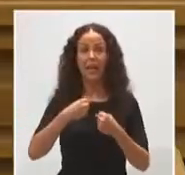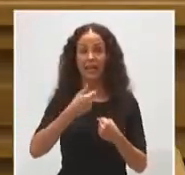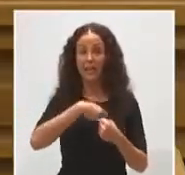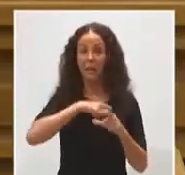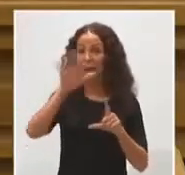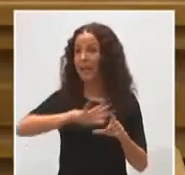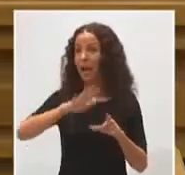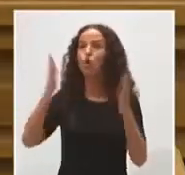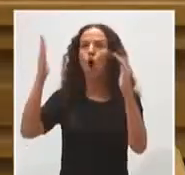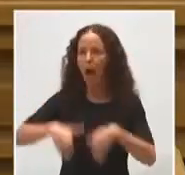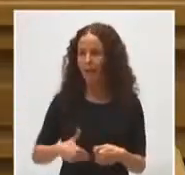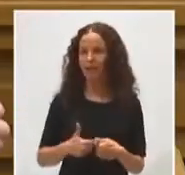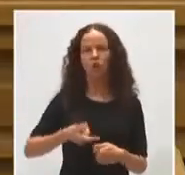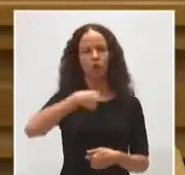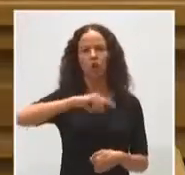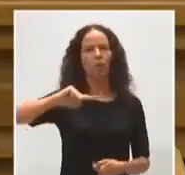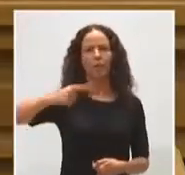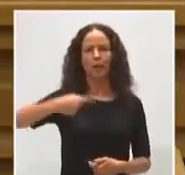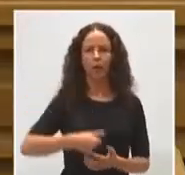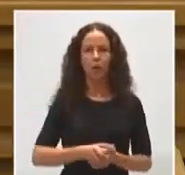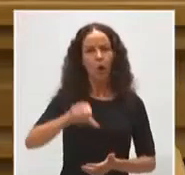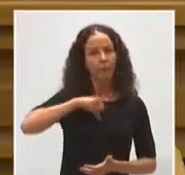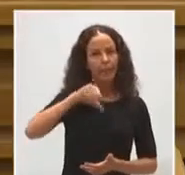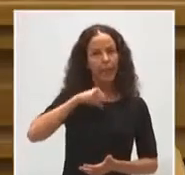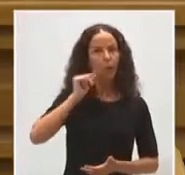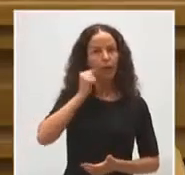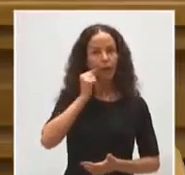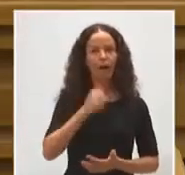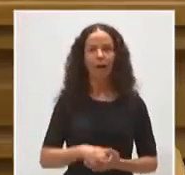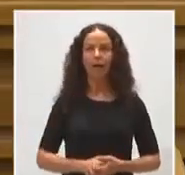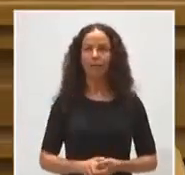volumen el hospital de guadalajara